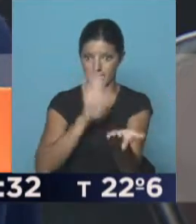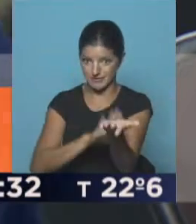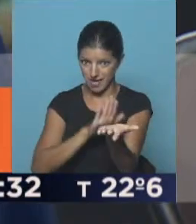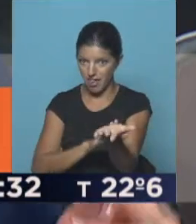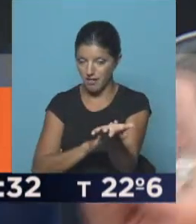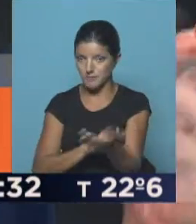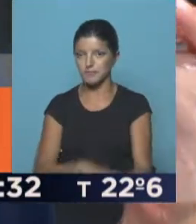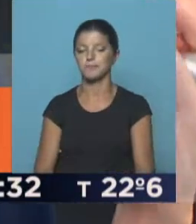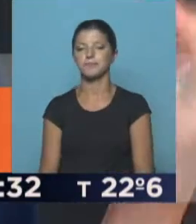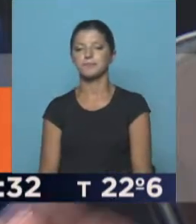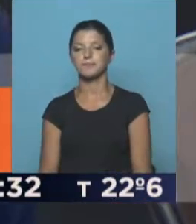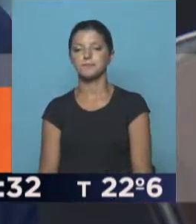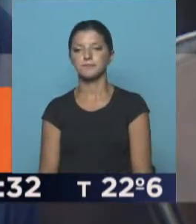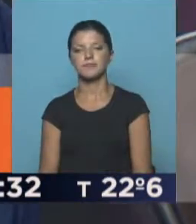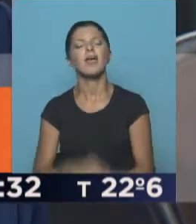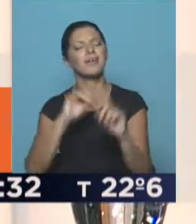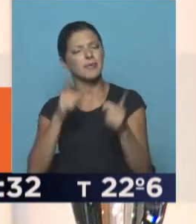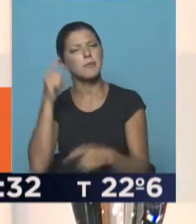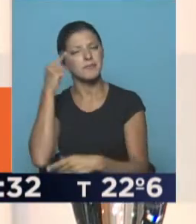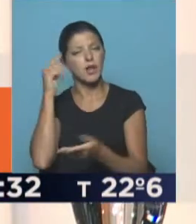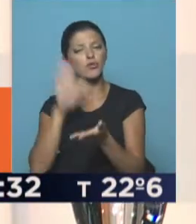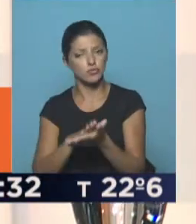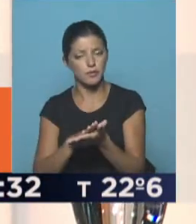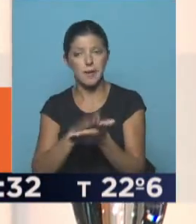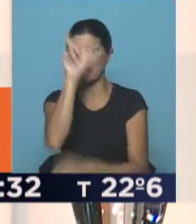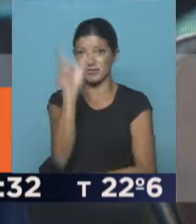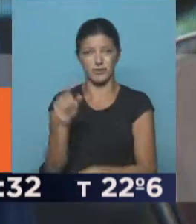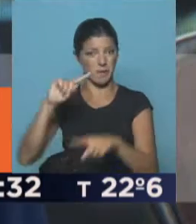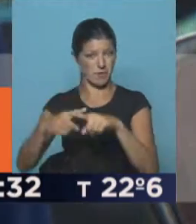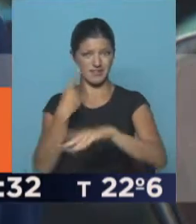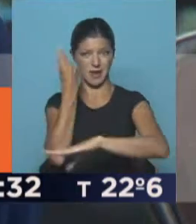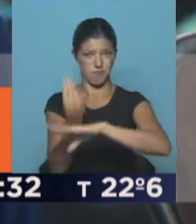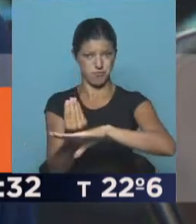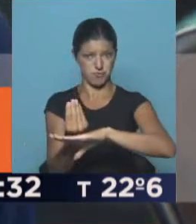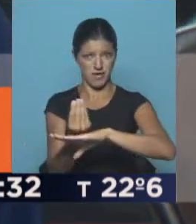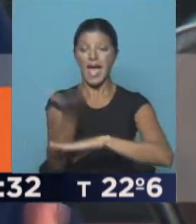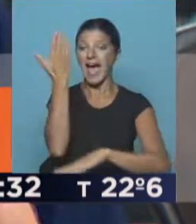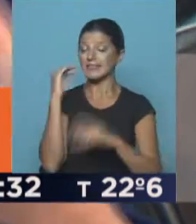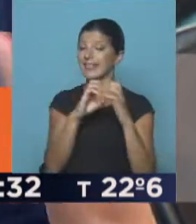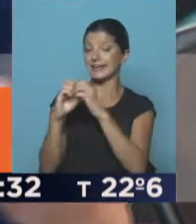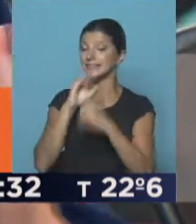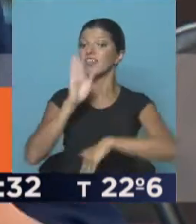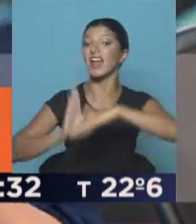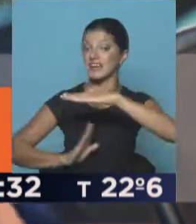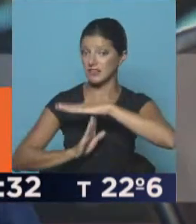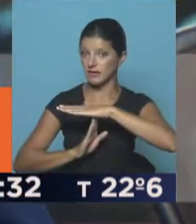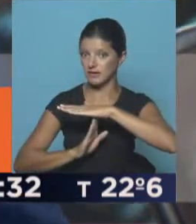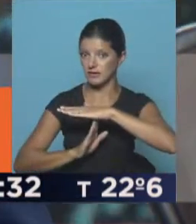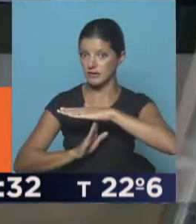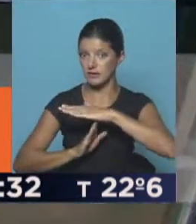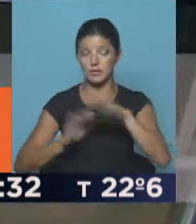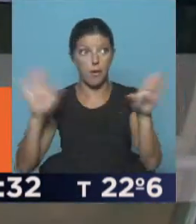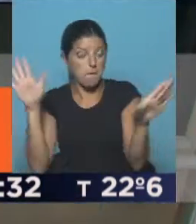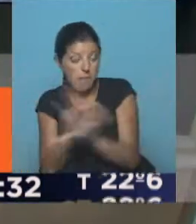Raúl, que en lo que tiene que ver con las propias figuras de los políticos, porque lo que había era una crisis de liderazgo importante y de pronto emerge este hombre